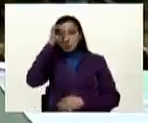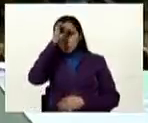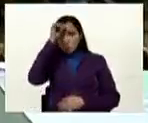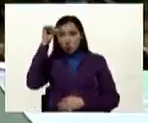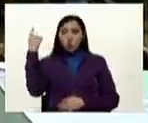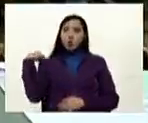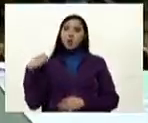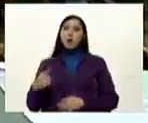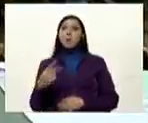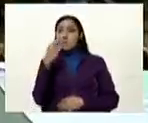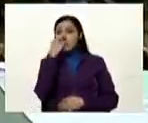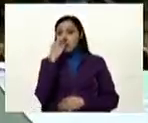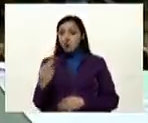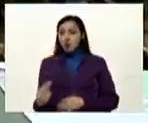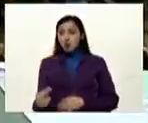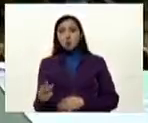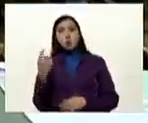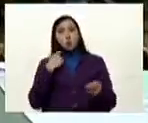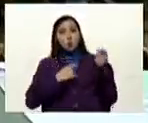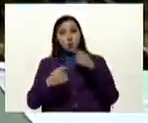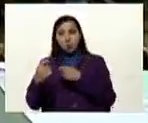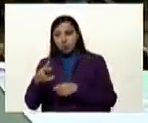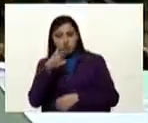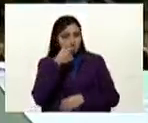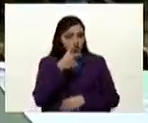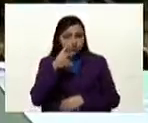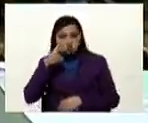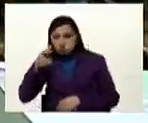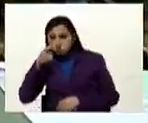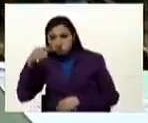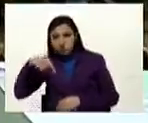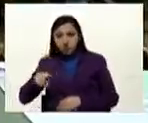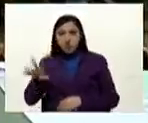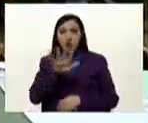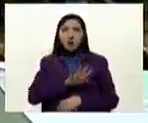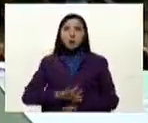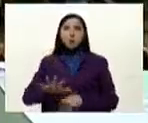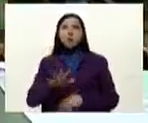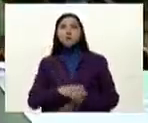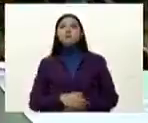bueno, visitas a todos los comercios del país, porque es lo que yo le digo.